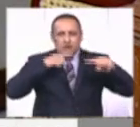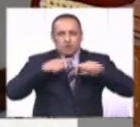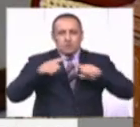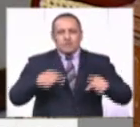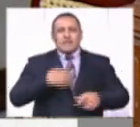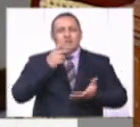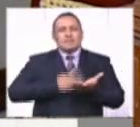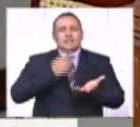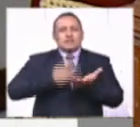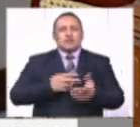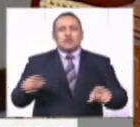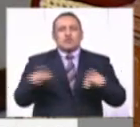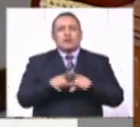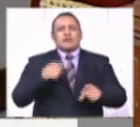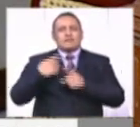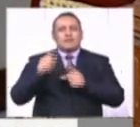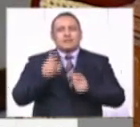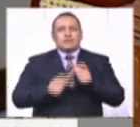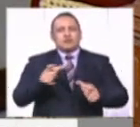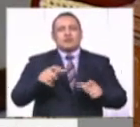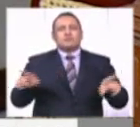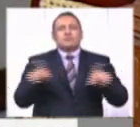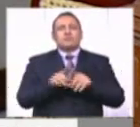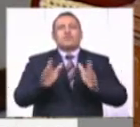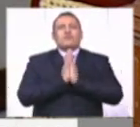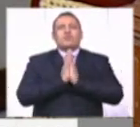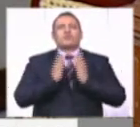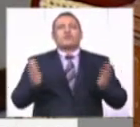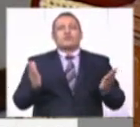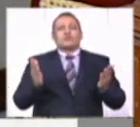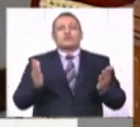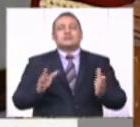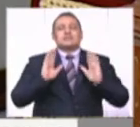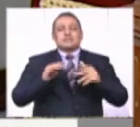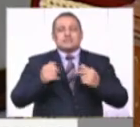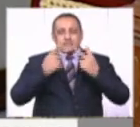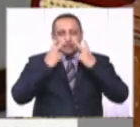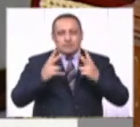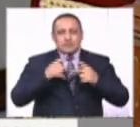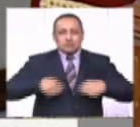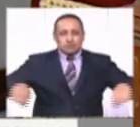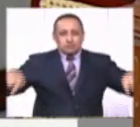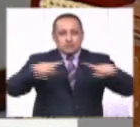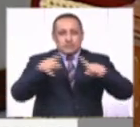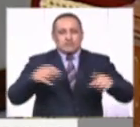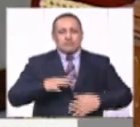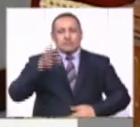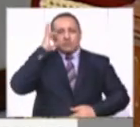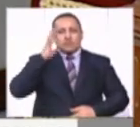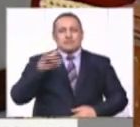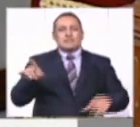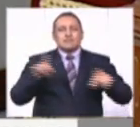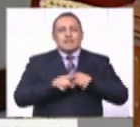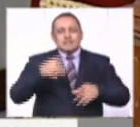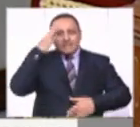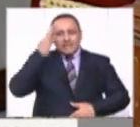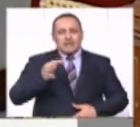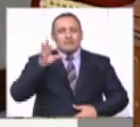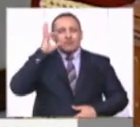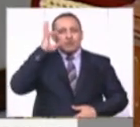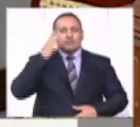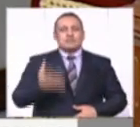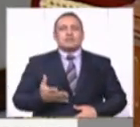repitiendo lo mismo que los demás por favor si se llaman fujimoristas Y si se creen